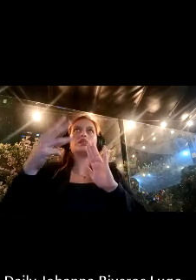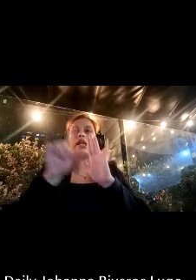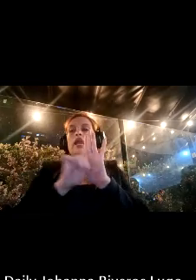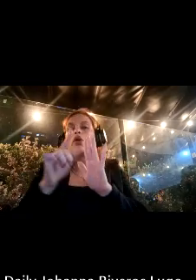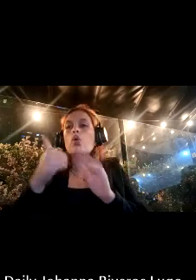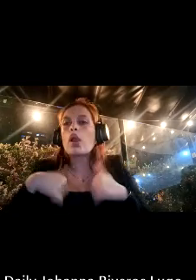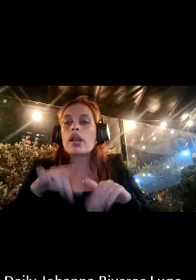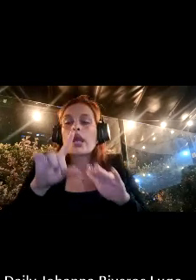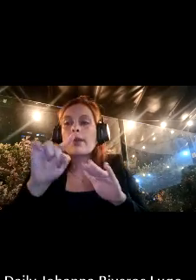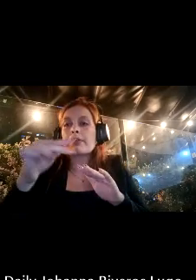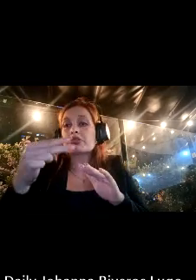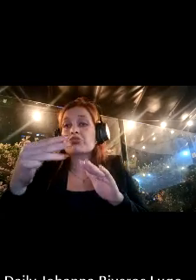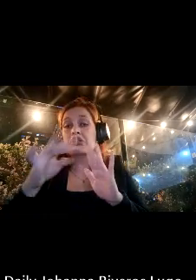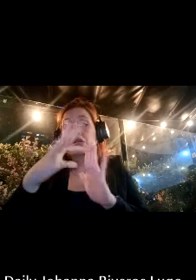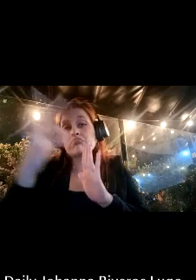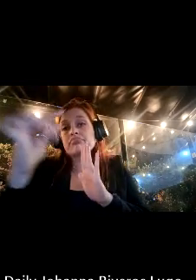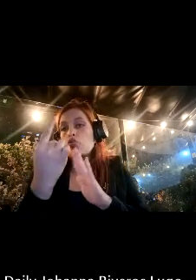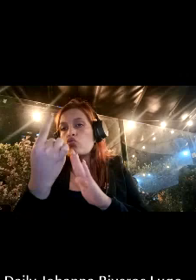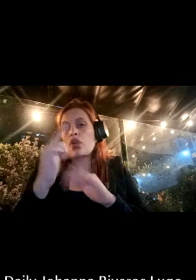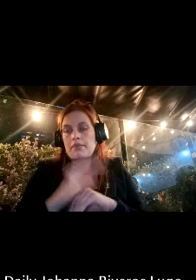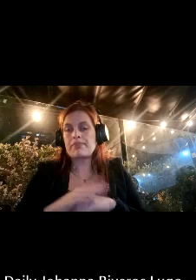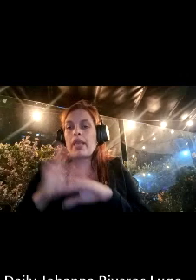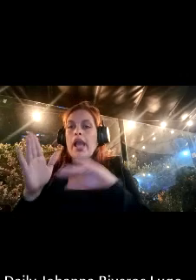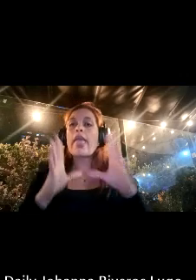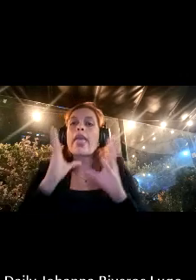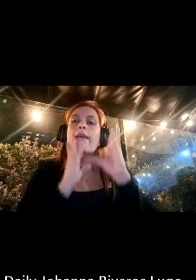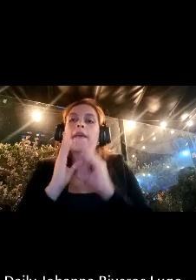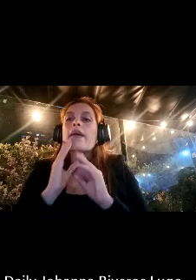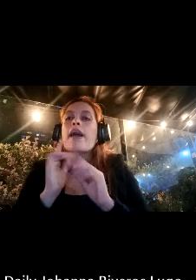experimento de física es válido.